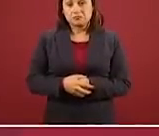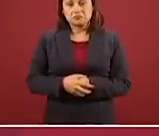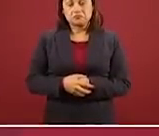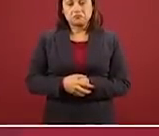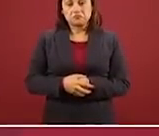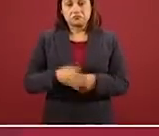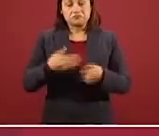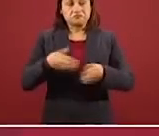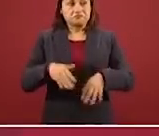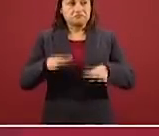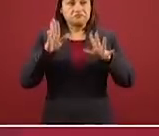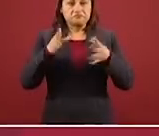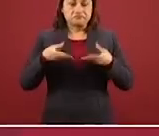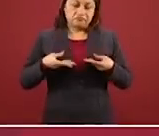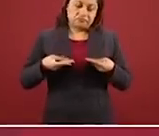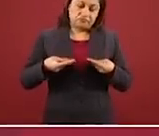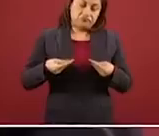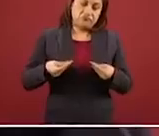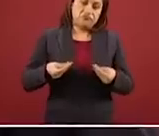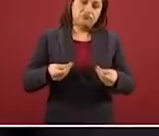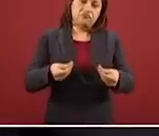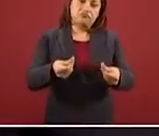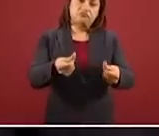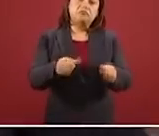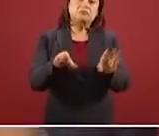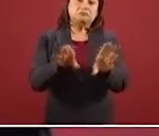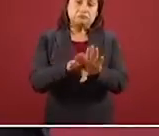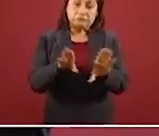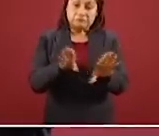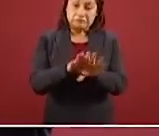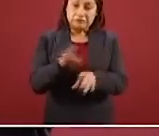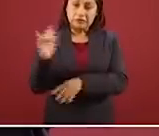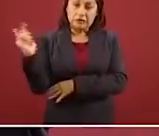el gasto de levantar un avión